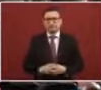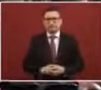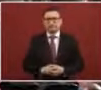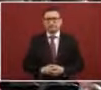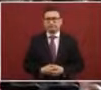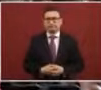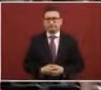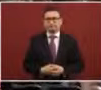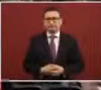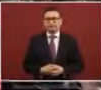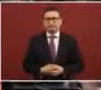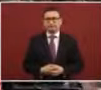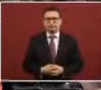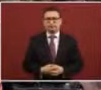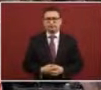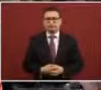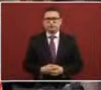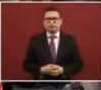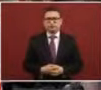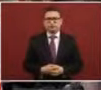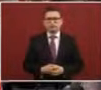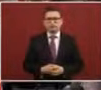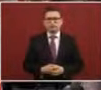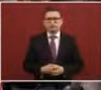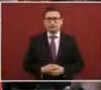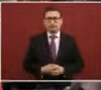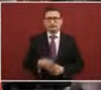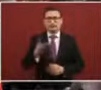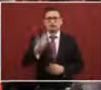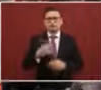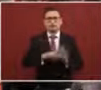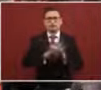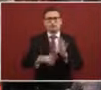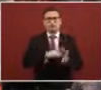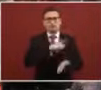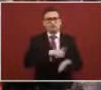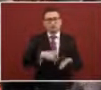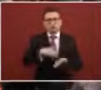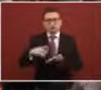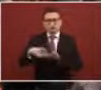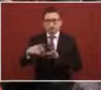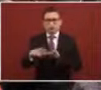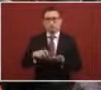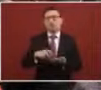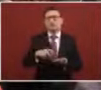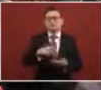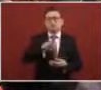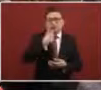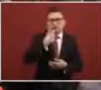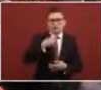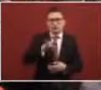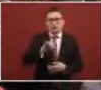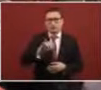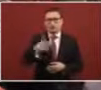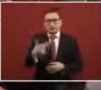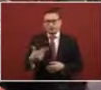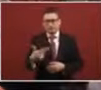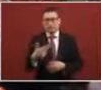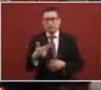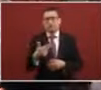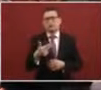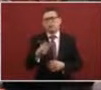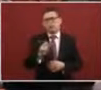El caso de la compra de medicamentos en contra del virus del SIDA o VIH, llamados así